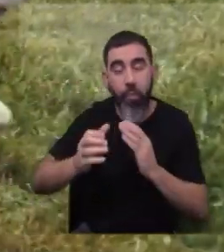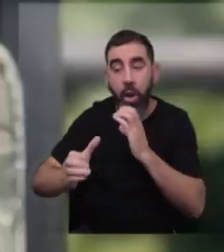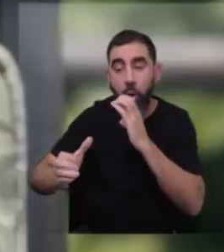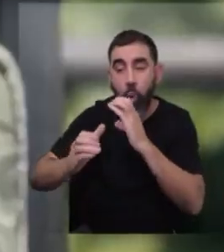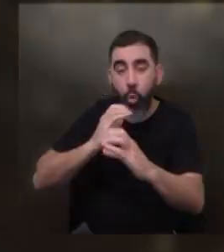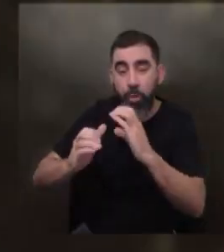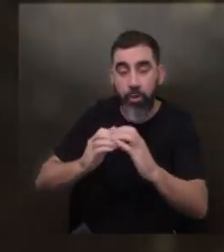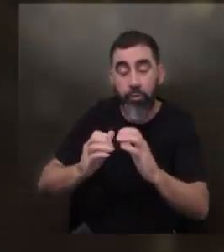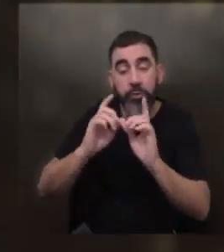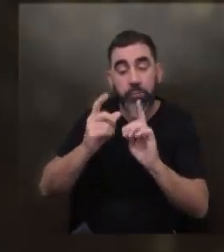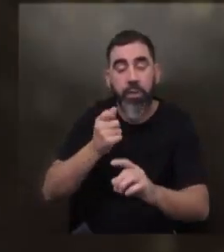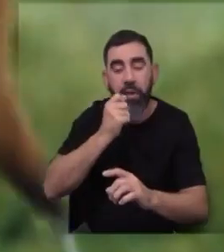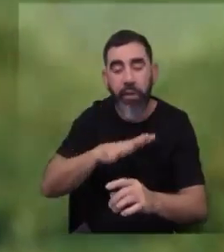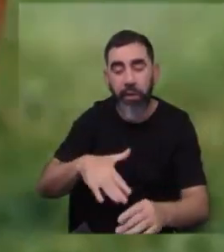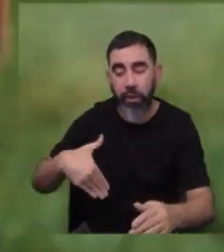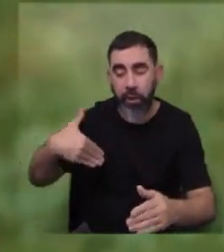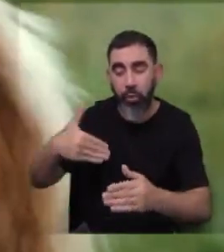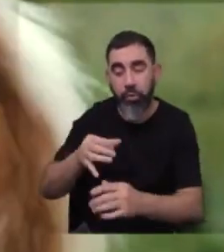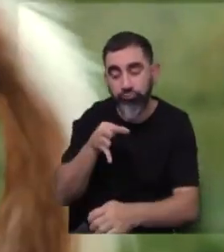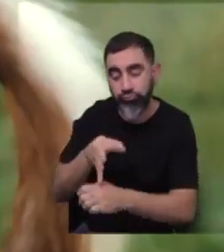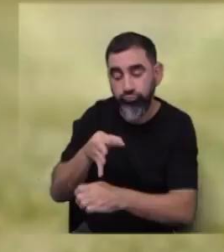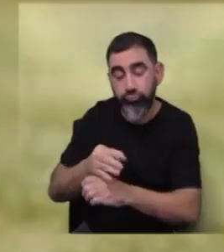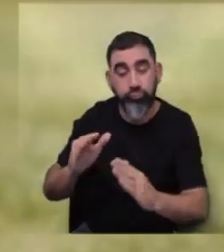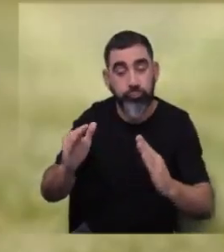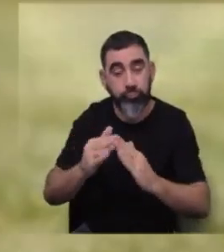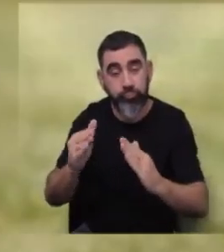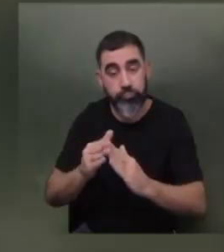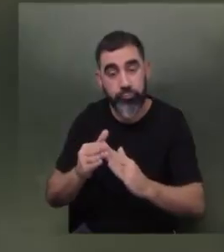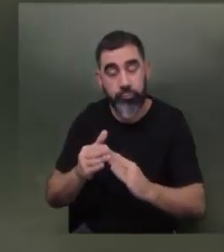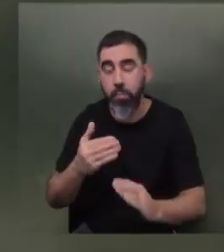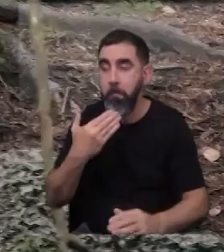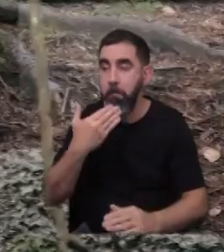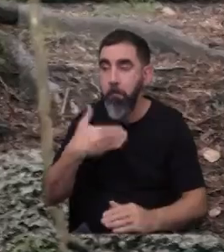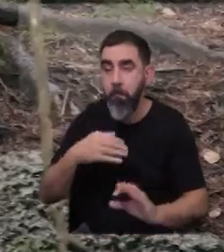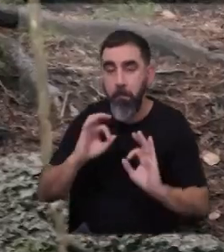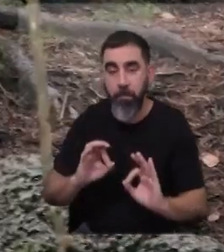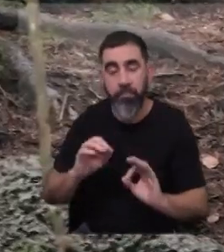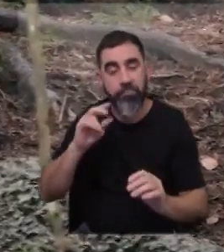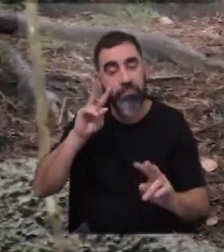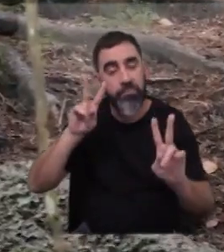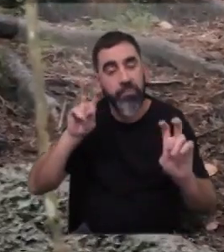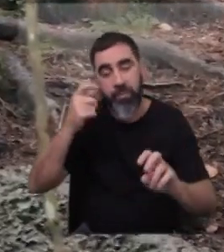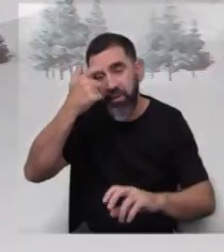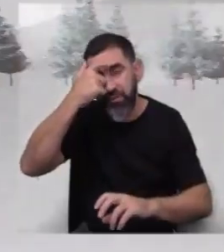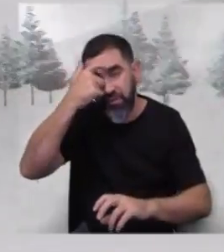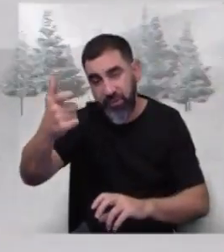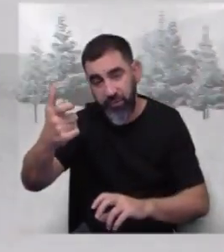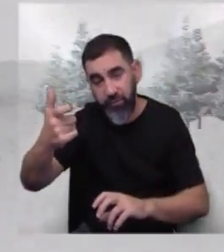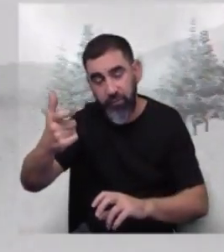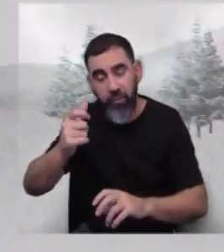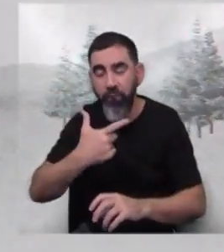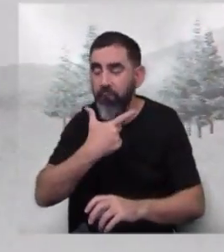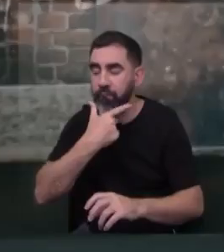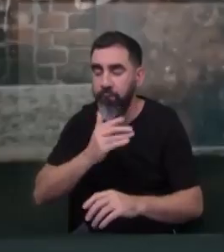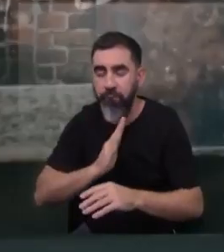comunicarse y también la historia de su domesticación, algo realmente extraordinario. Tiene un enfoque científico muy accesible.